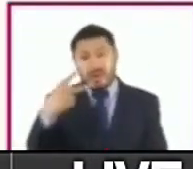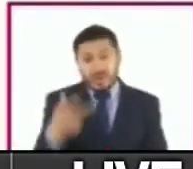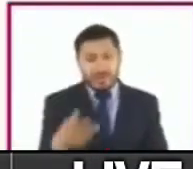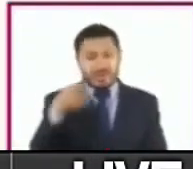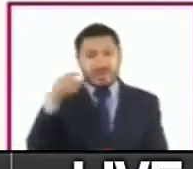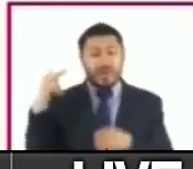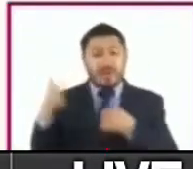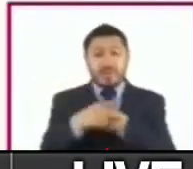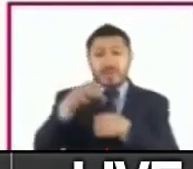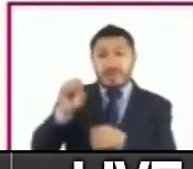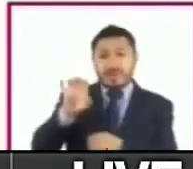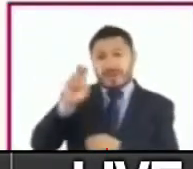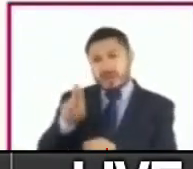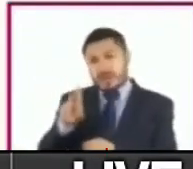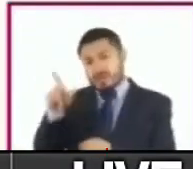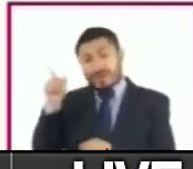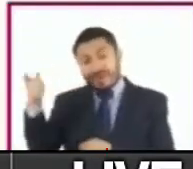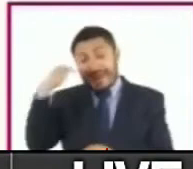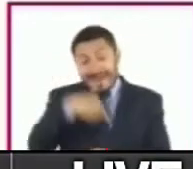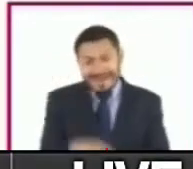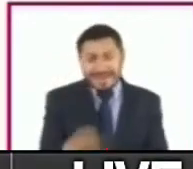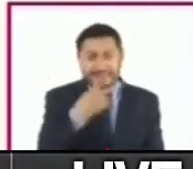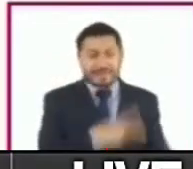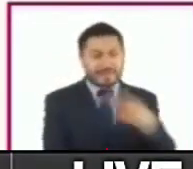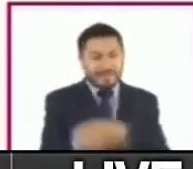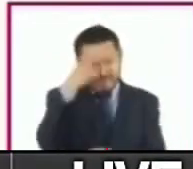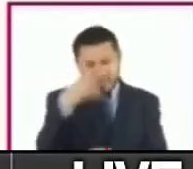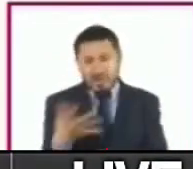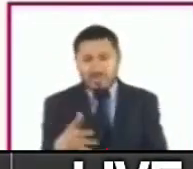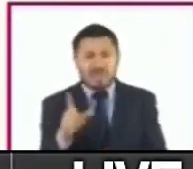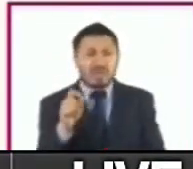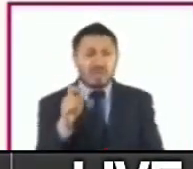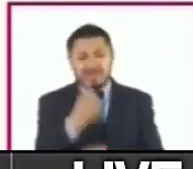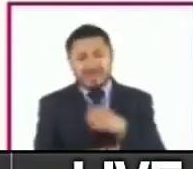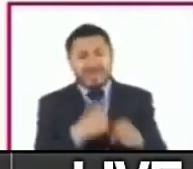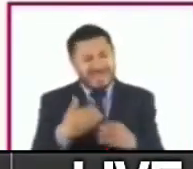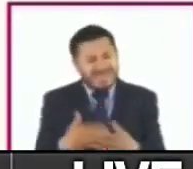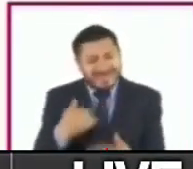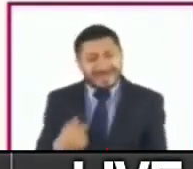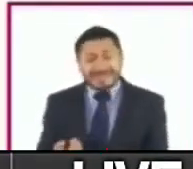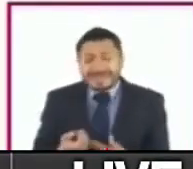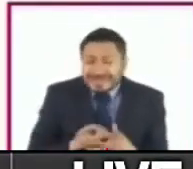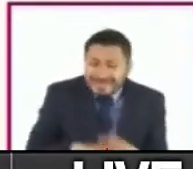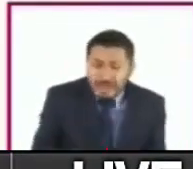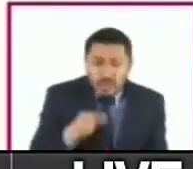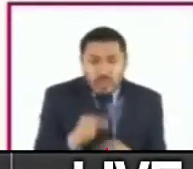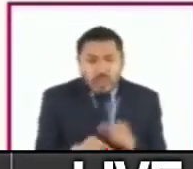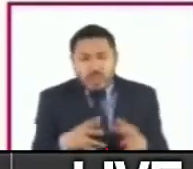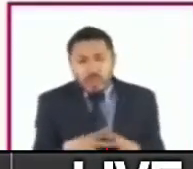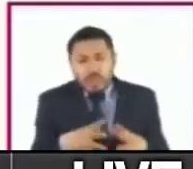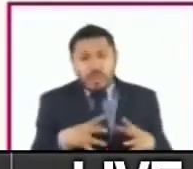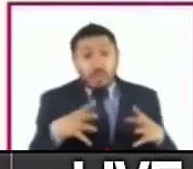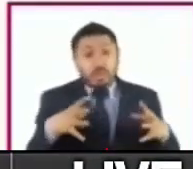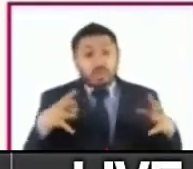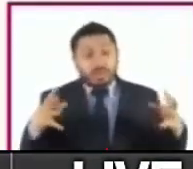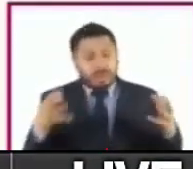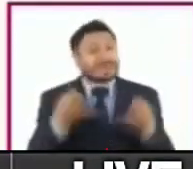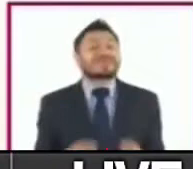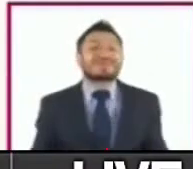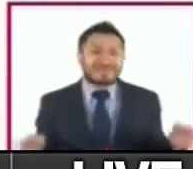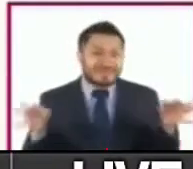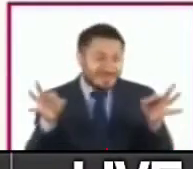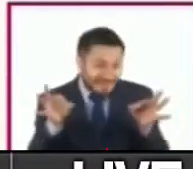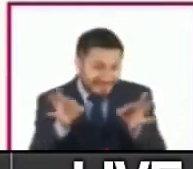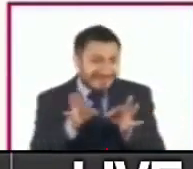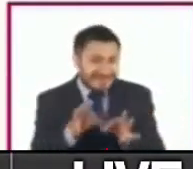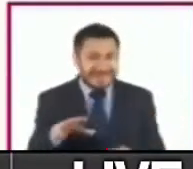deporte llega a México aproximadamente hace 20 años, en donde ha tenido un crecimiento bastante importante,